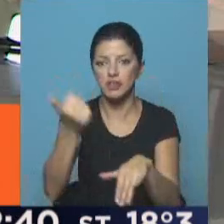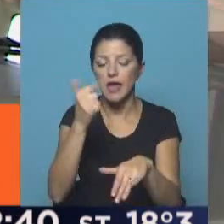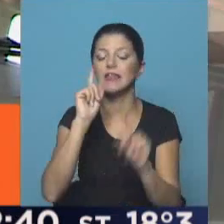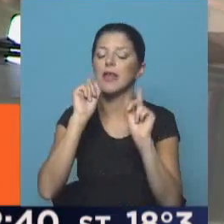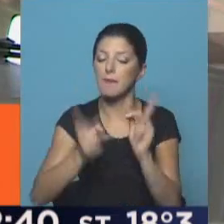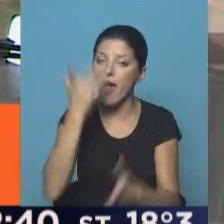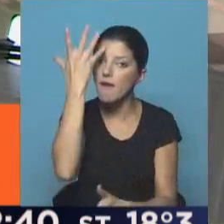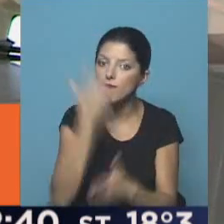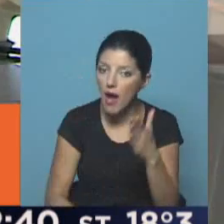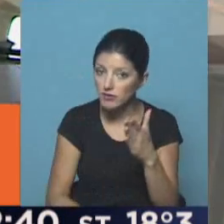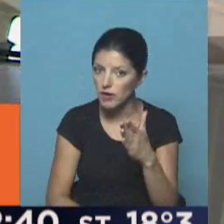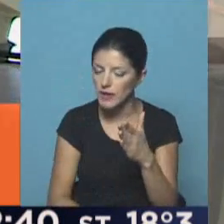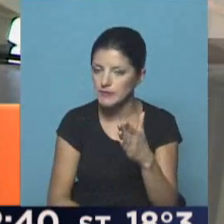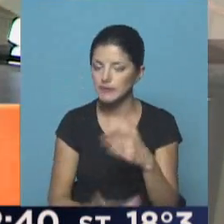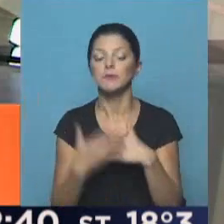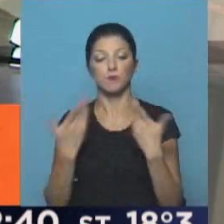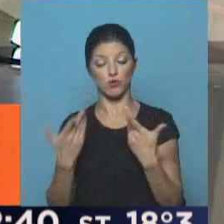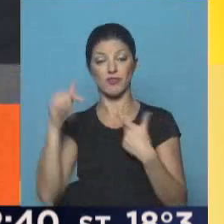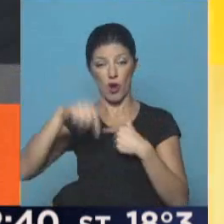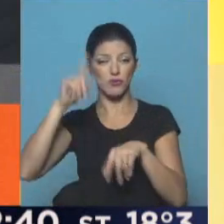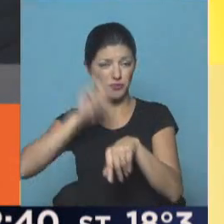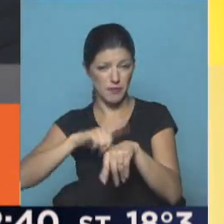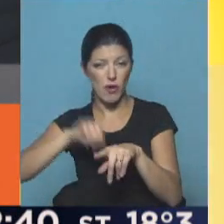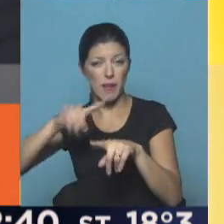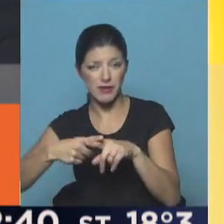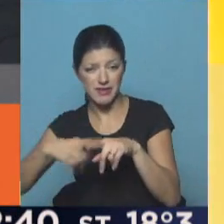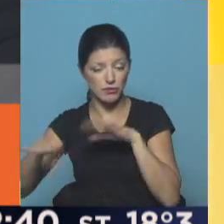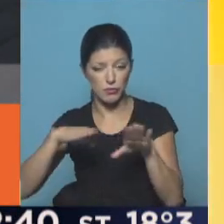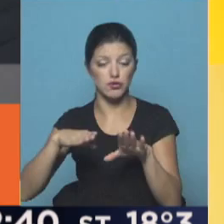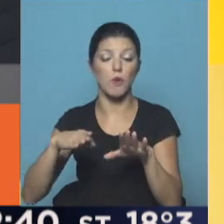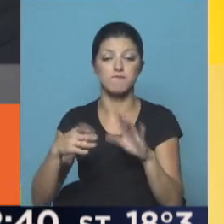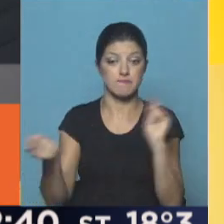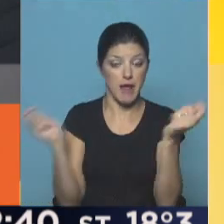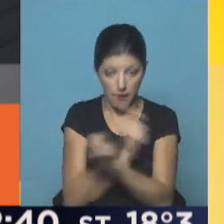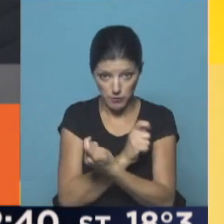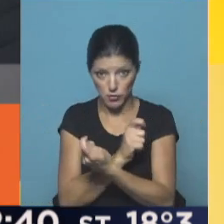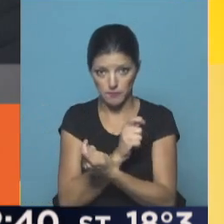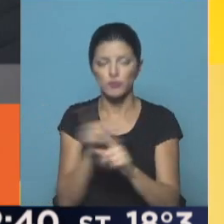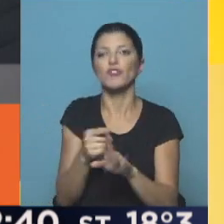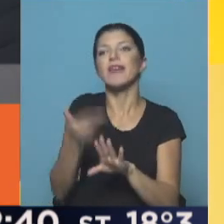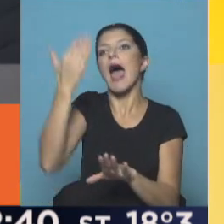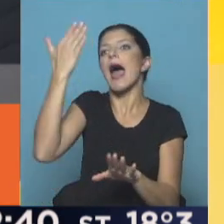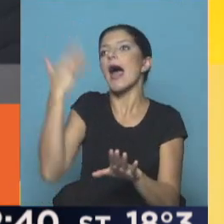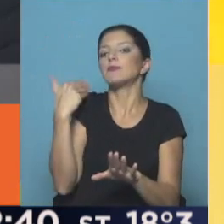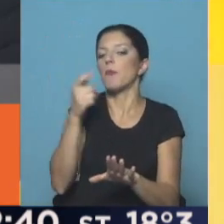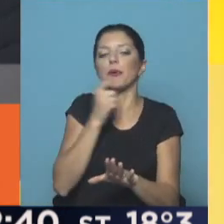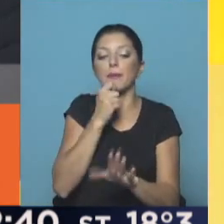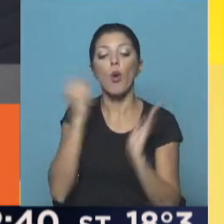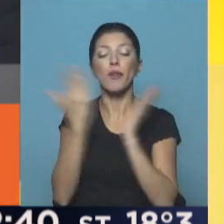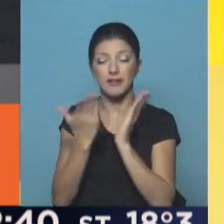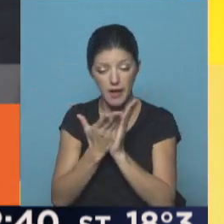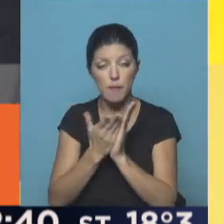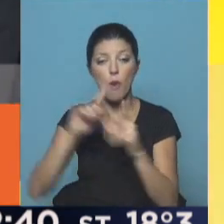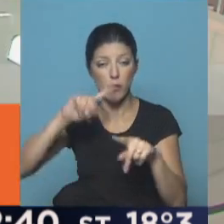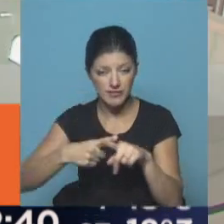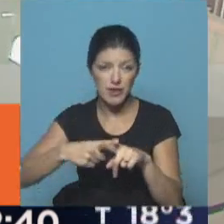de excepcionalidad política y quizás las herramientas con las que juzgábamos, digamos, las relaciones de fuerzas existentes hace